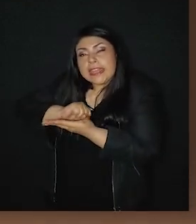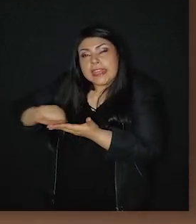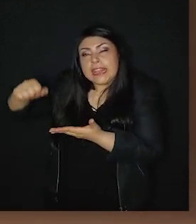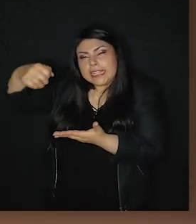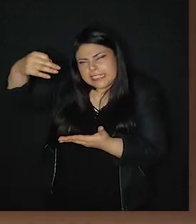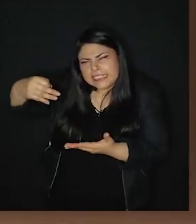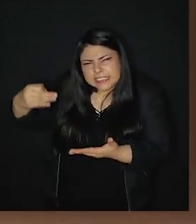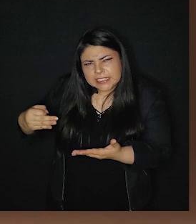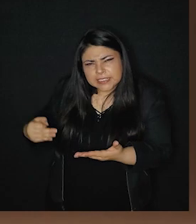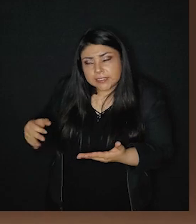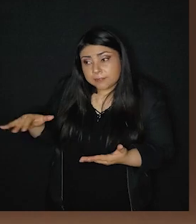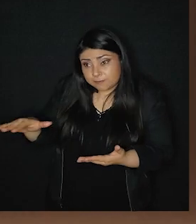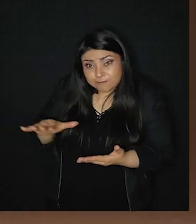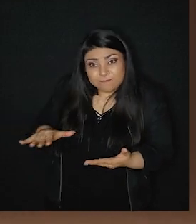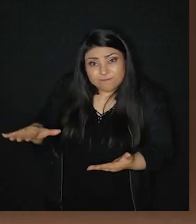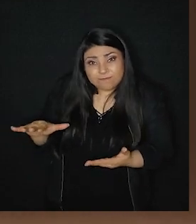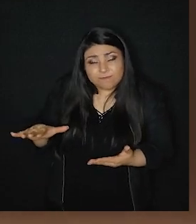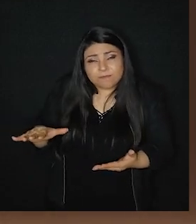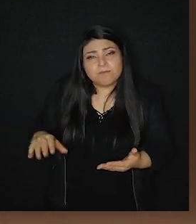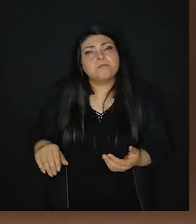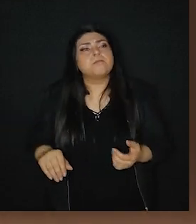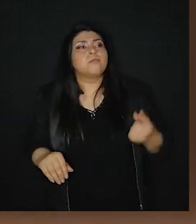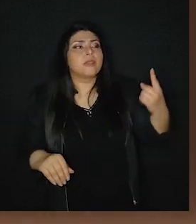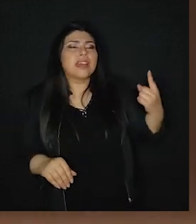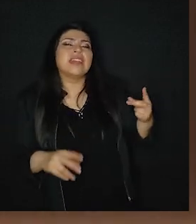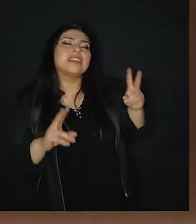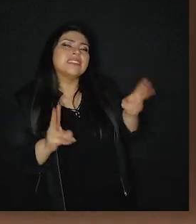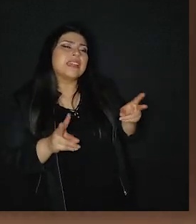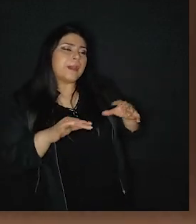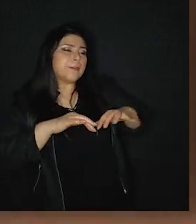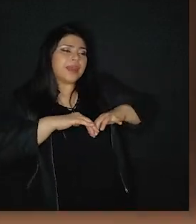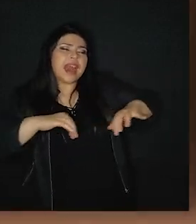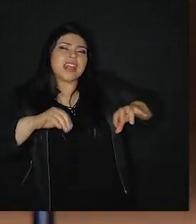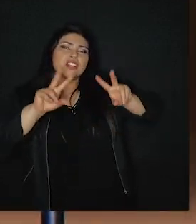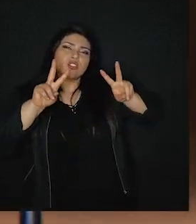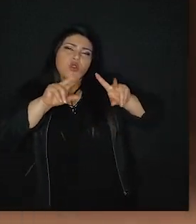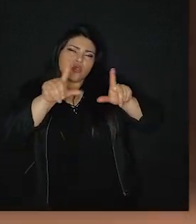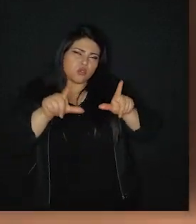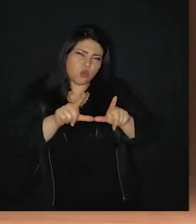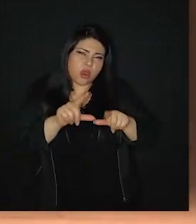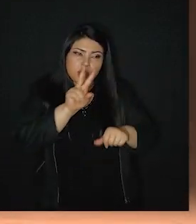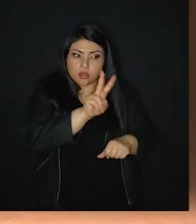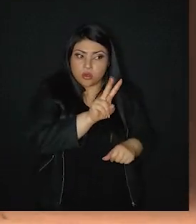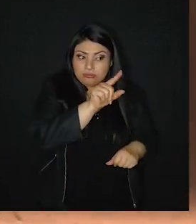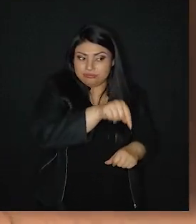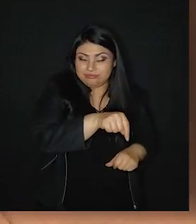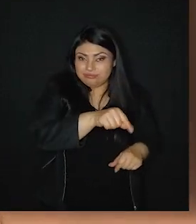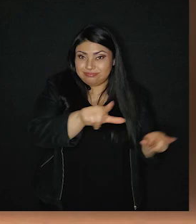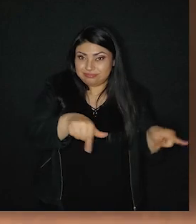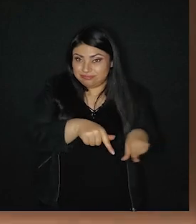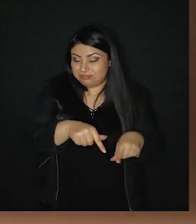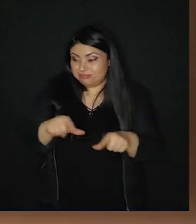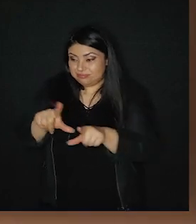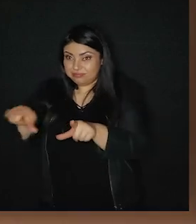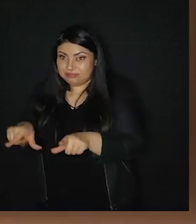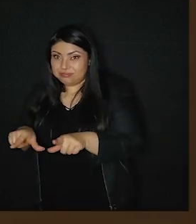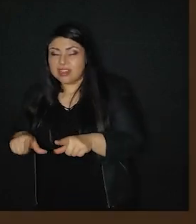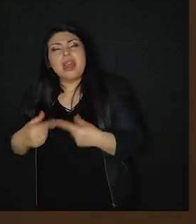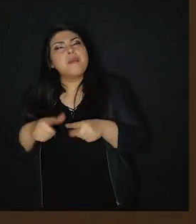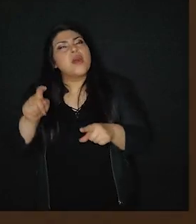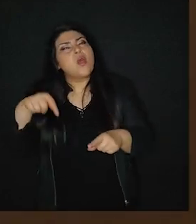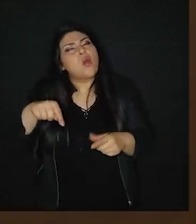el templo lugar Santo lugar santísimo separado por el velo pero ahora entonces La pregunta es una vez Jesús